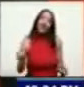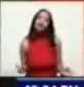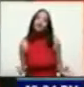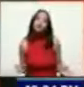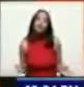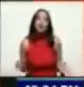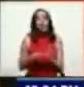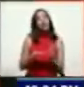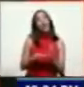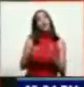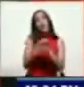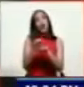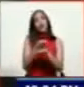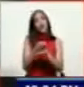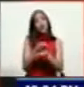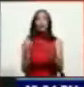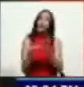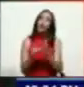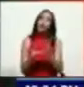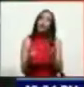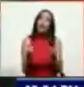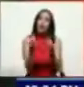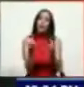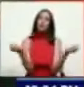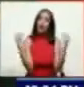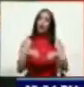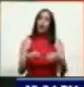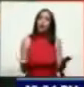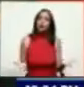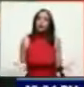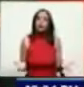gobierno? ¿Dónde estamos nosotros como Estado? Porque parece que no estamos dejando pasar la planadora.